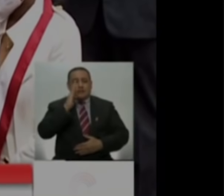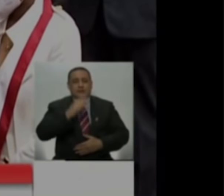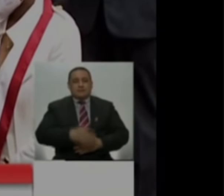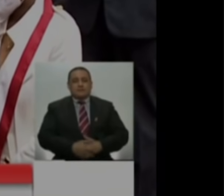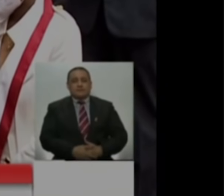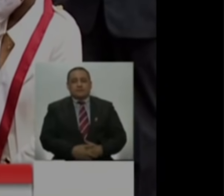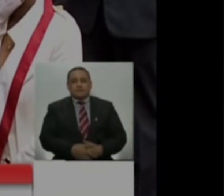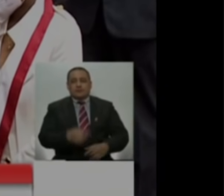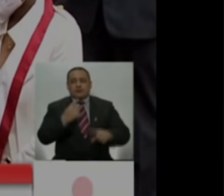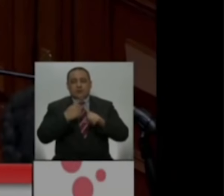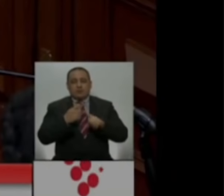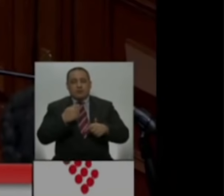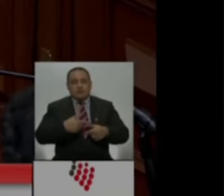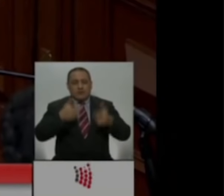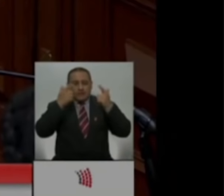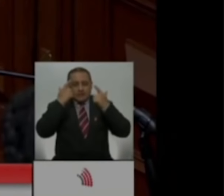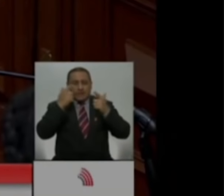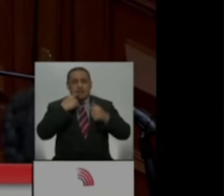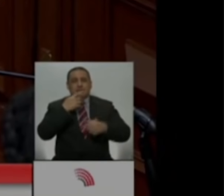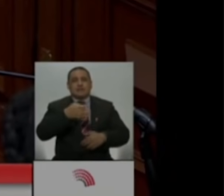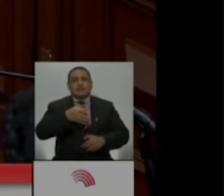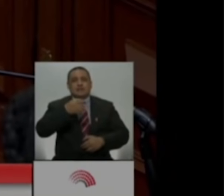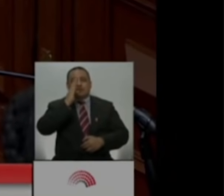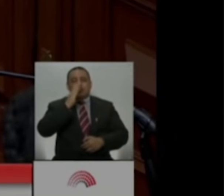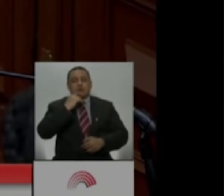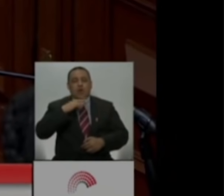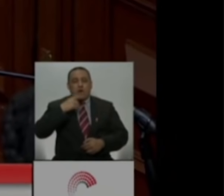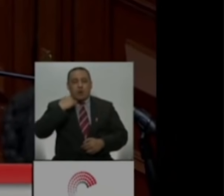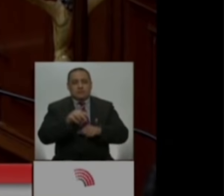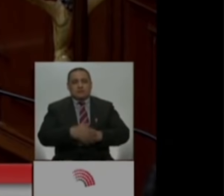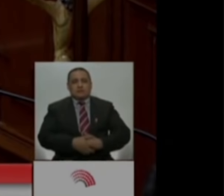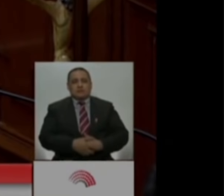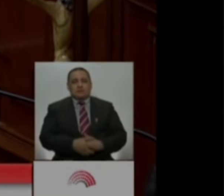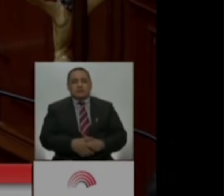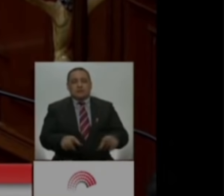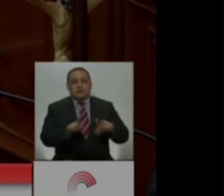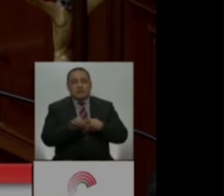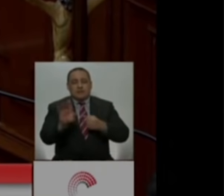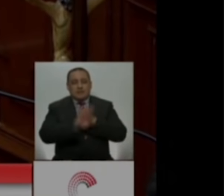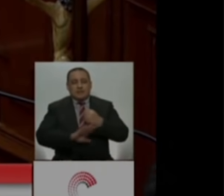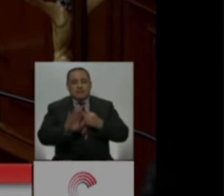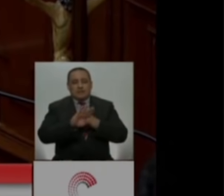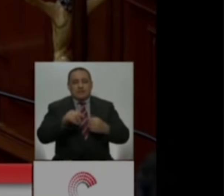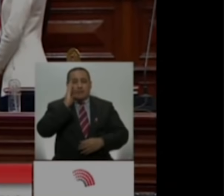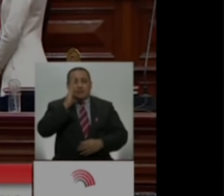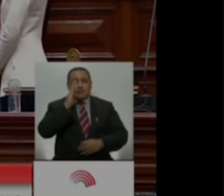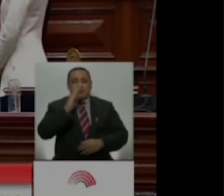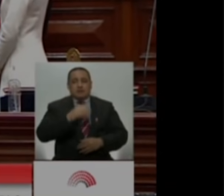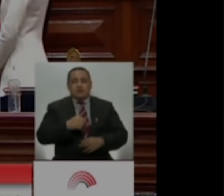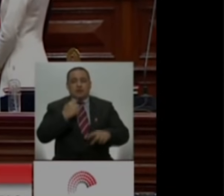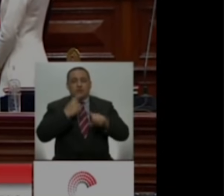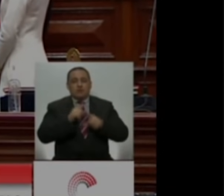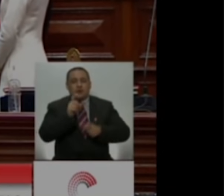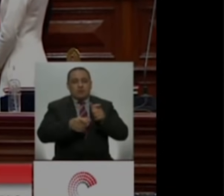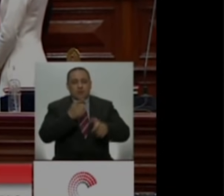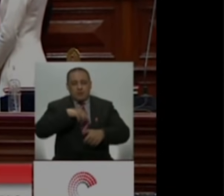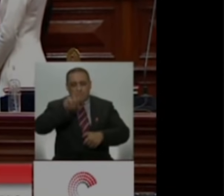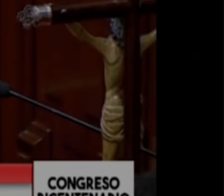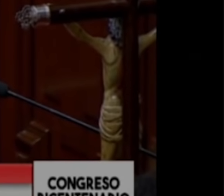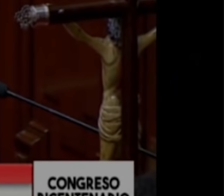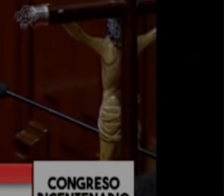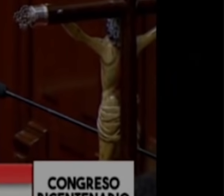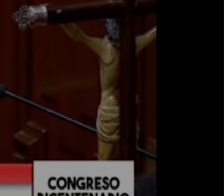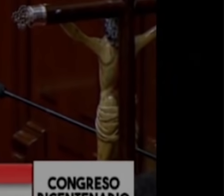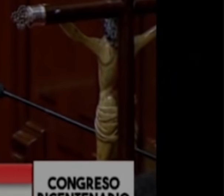por el rey de reyes señor de señores en defensa de la libertad por los peruanos en el exterior